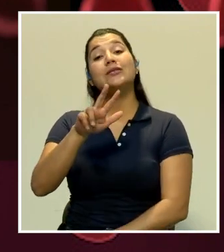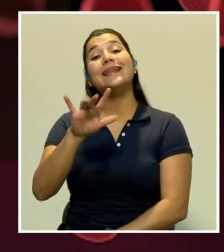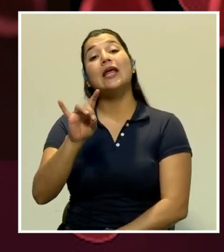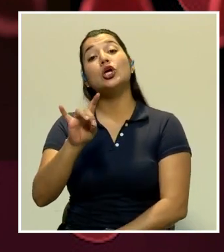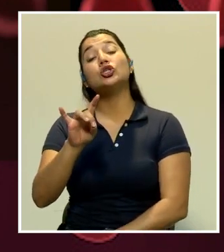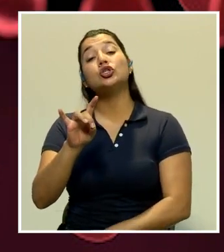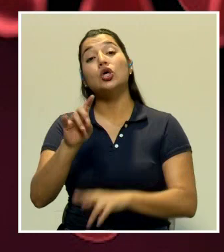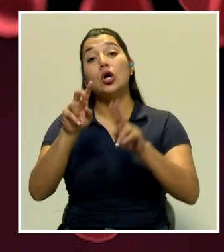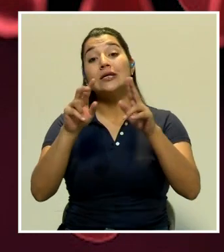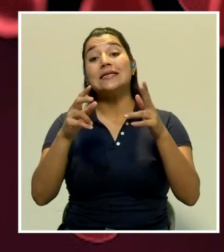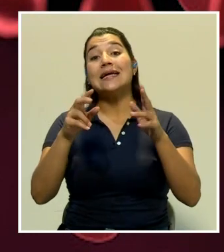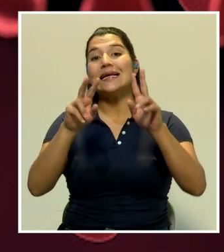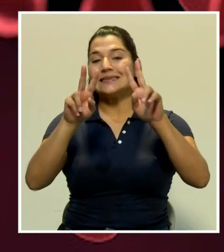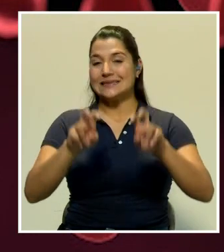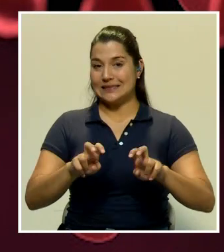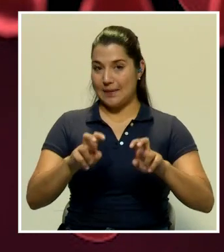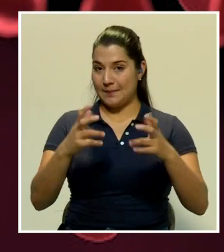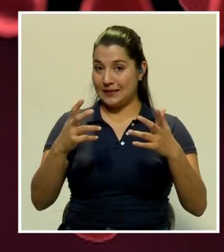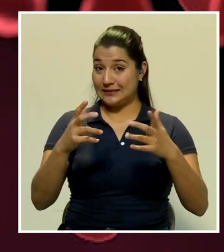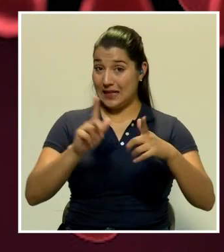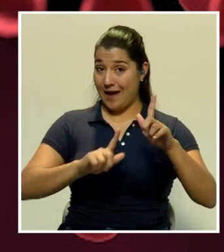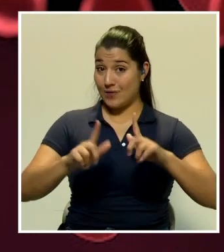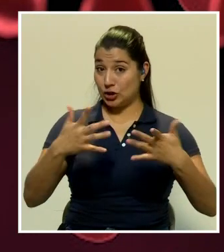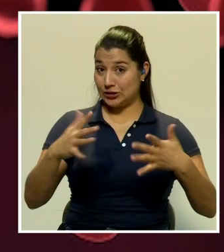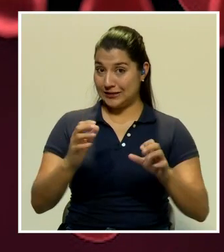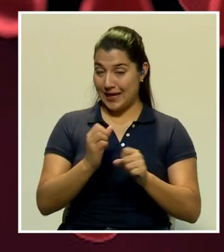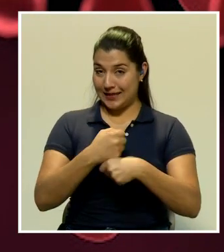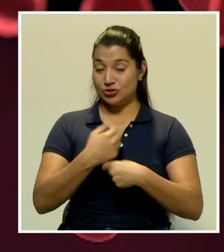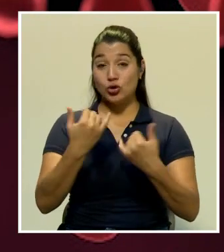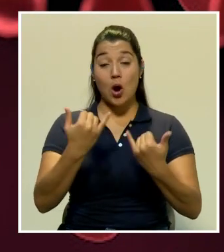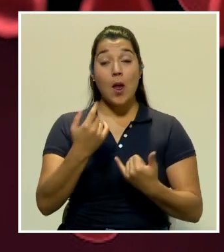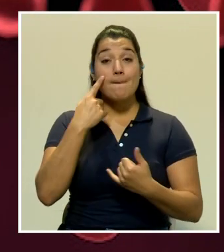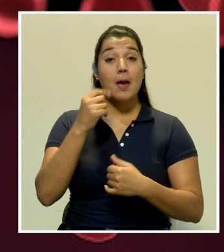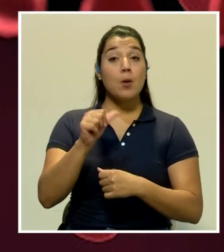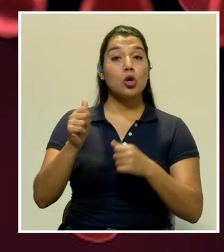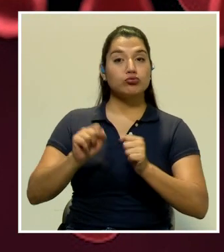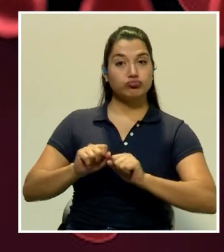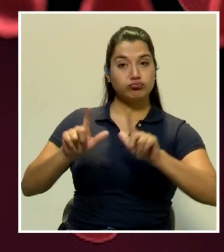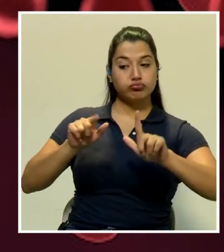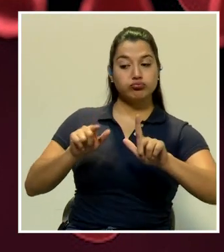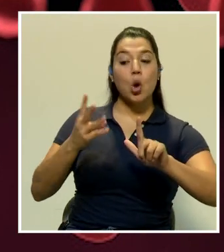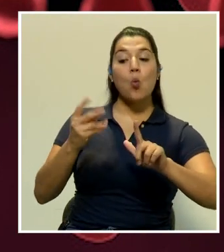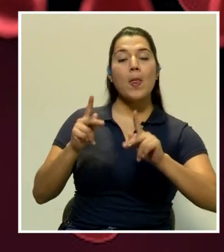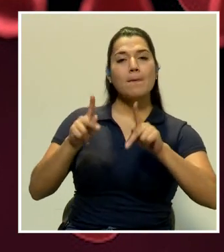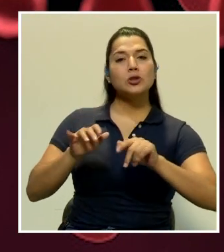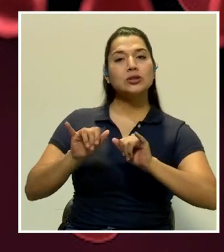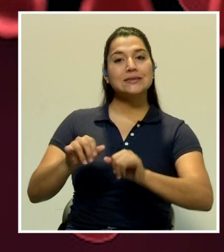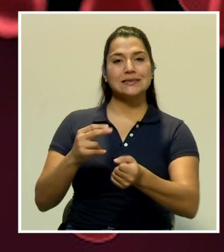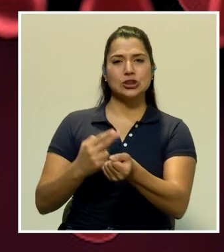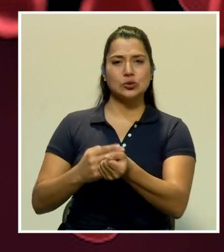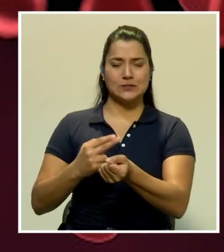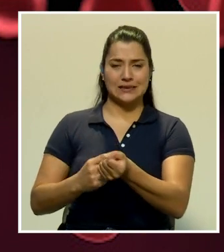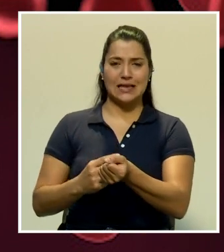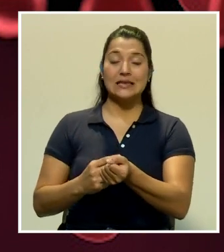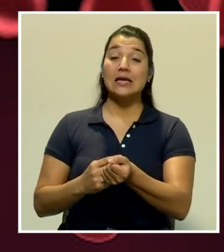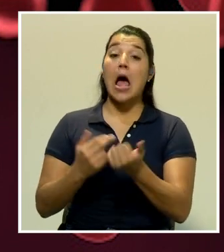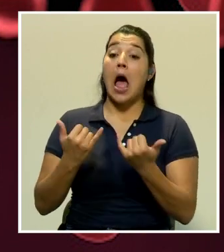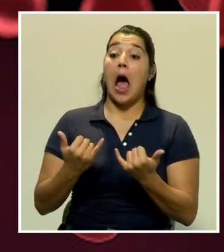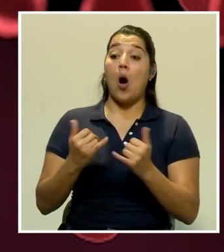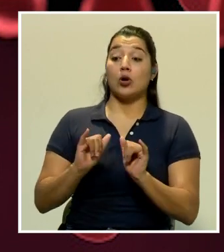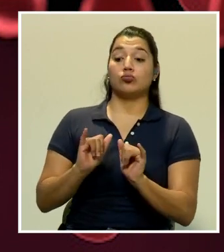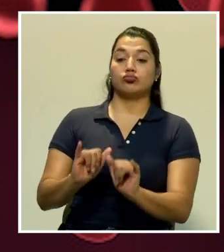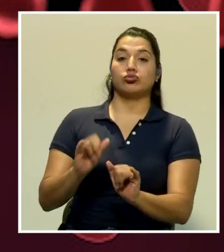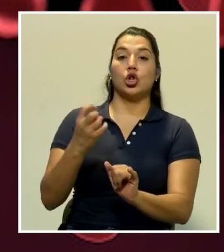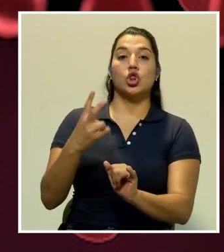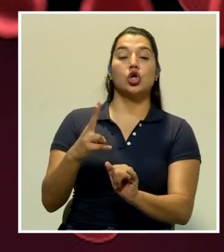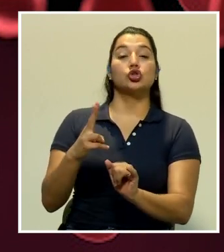24.438. Vamos a la siguiente pantalla. Aquí vamos a ver los datos de internamientos. Tenemos en total 12 personas hospitalizadas.